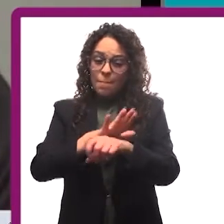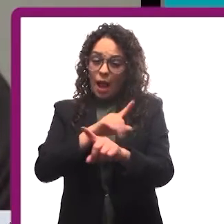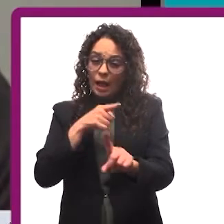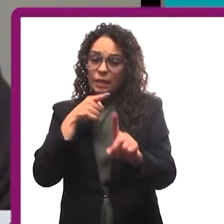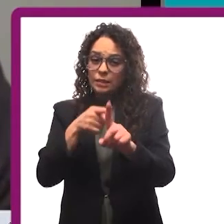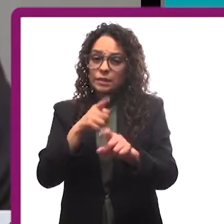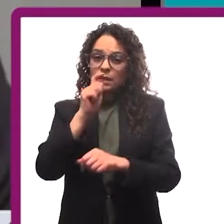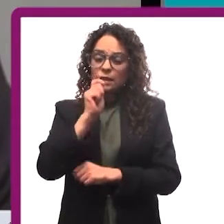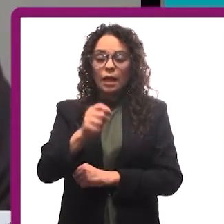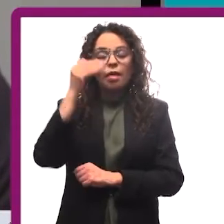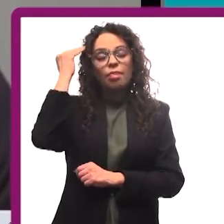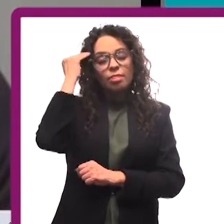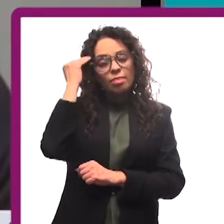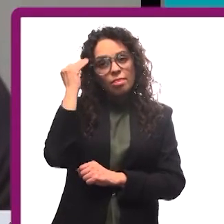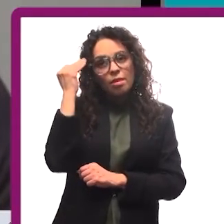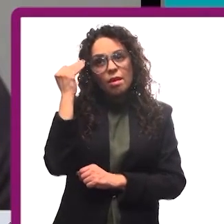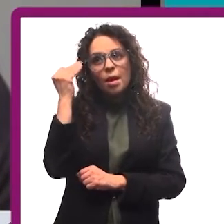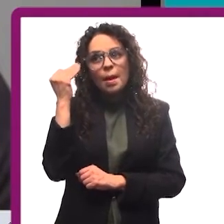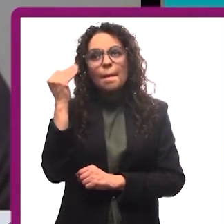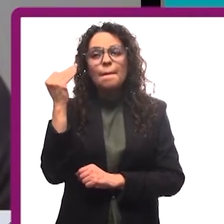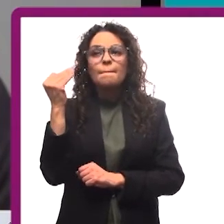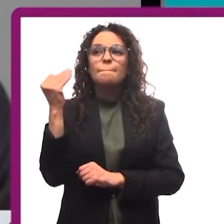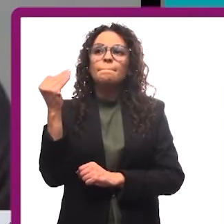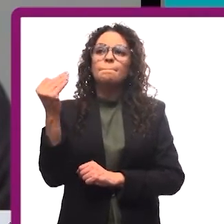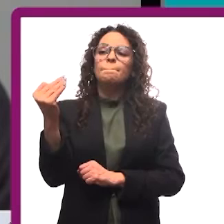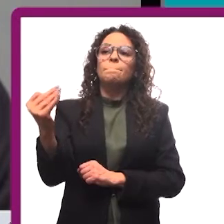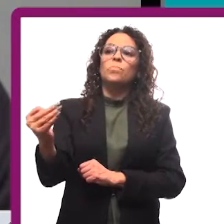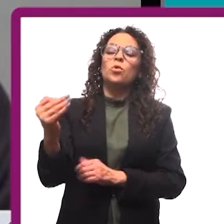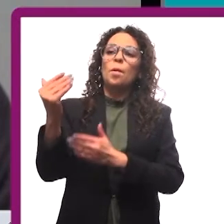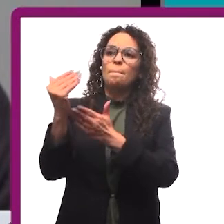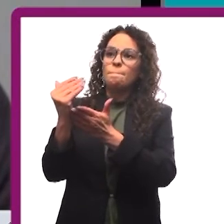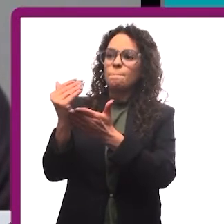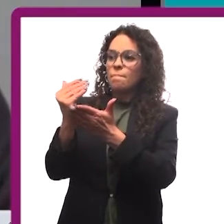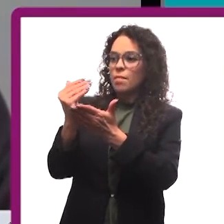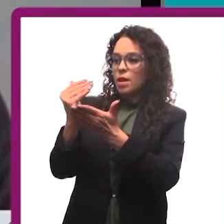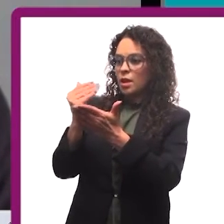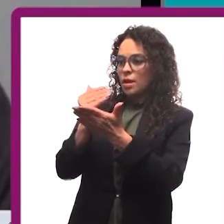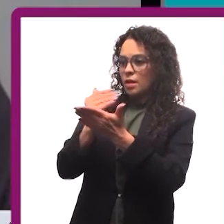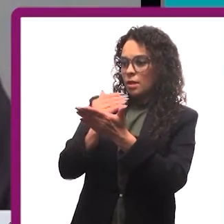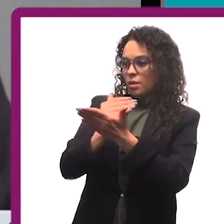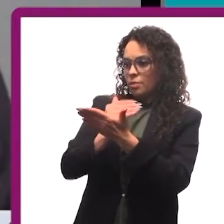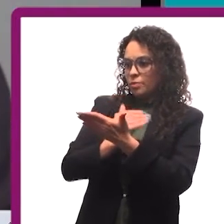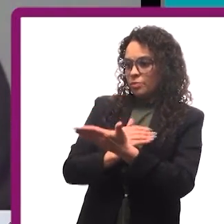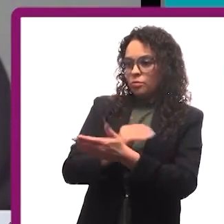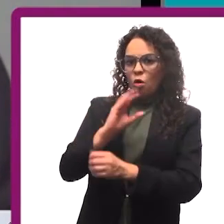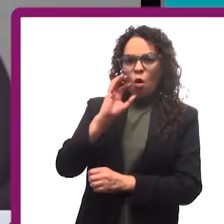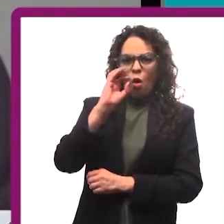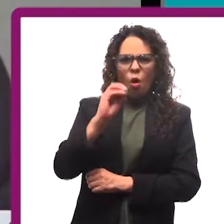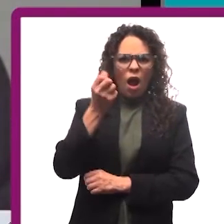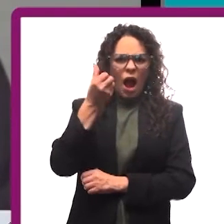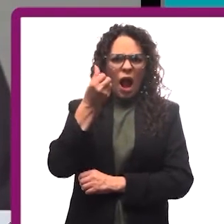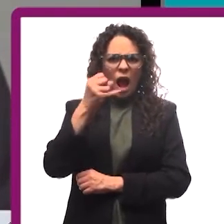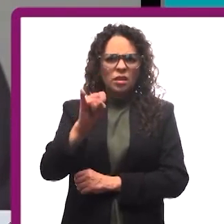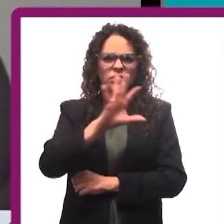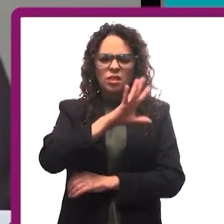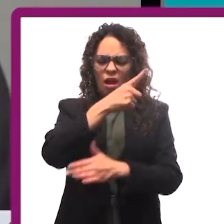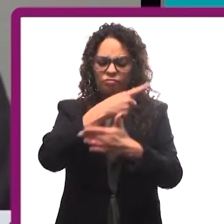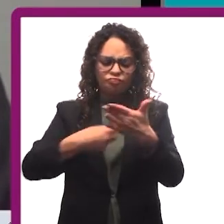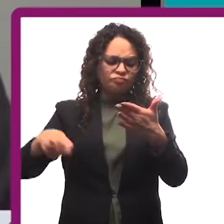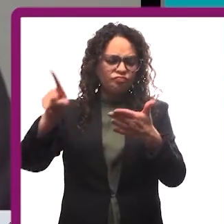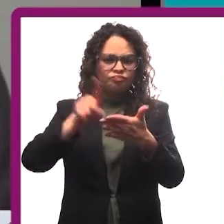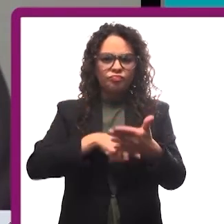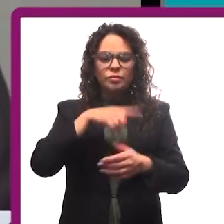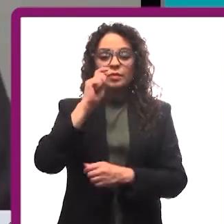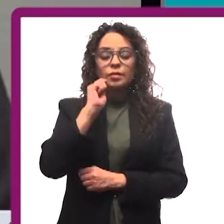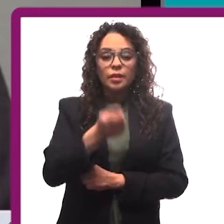particularmente el tiempo en donde se redujo o prácticamente se nulificó la posibilidad